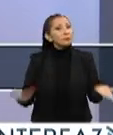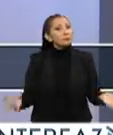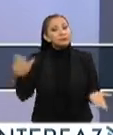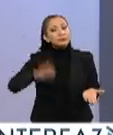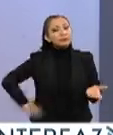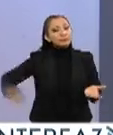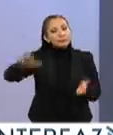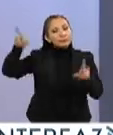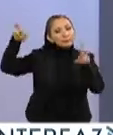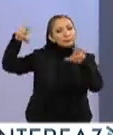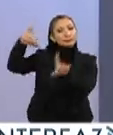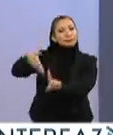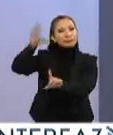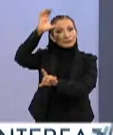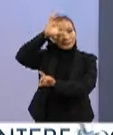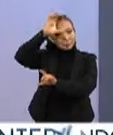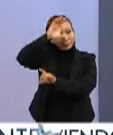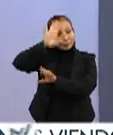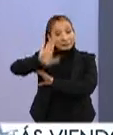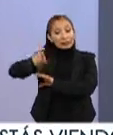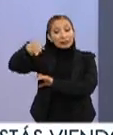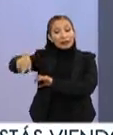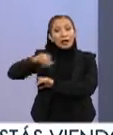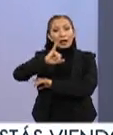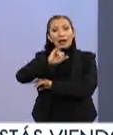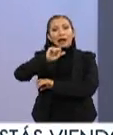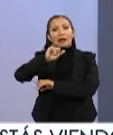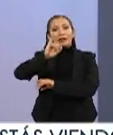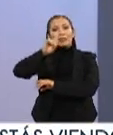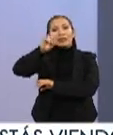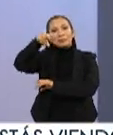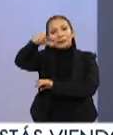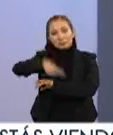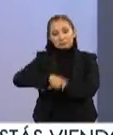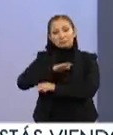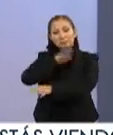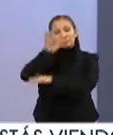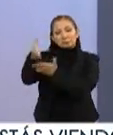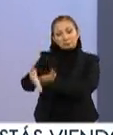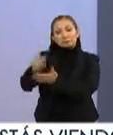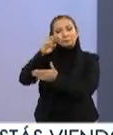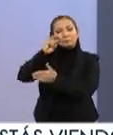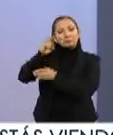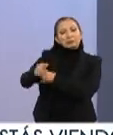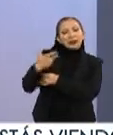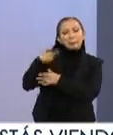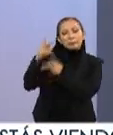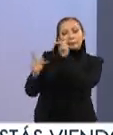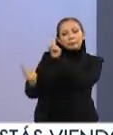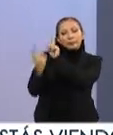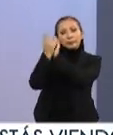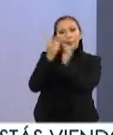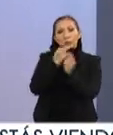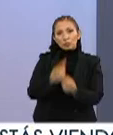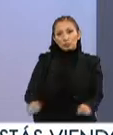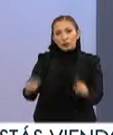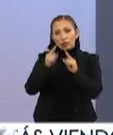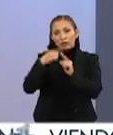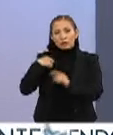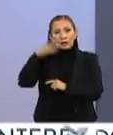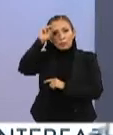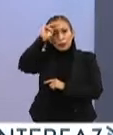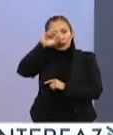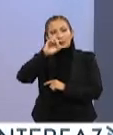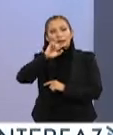en la parte de la cultura. Ahí la Agencia Informativa de Educación de México tuvo la oportunidad de platicar con el músico